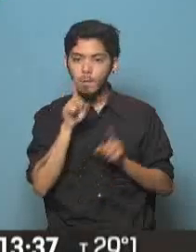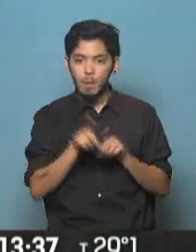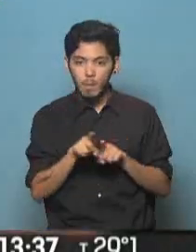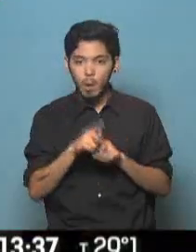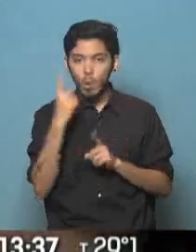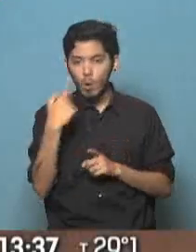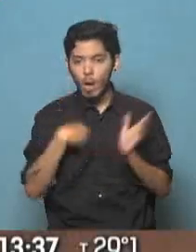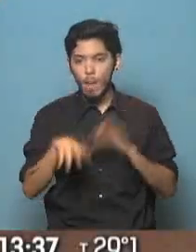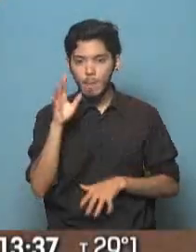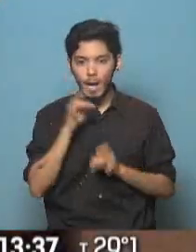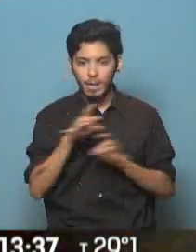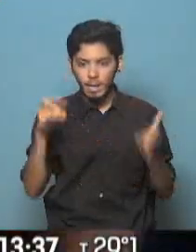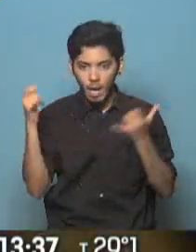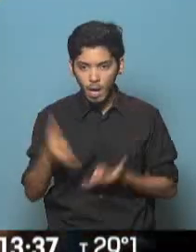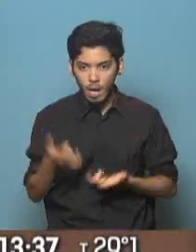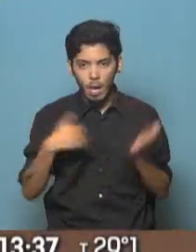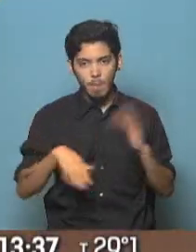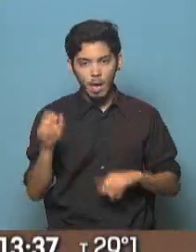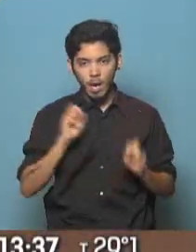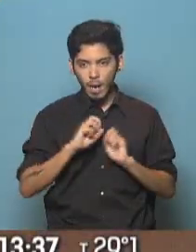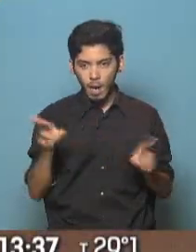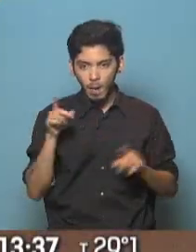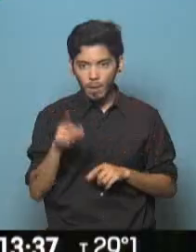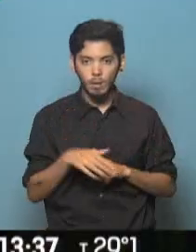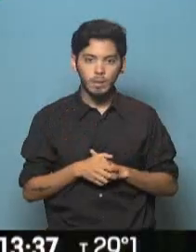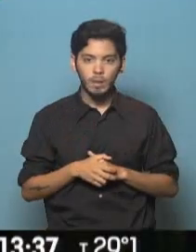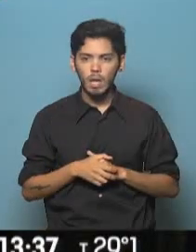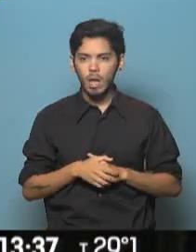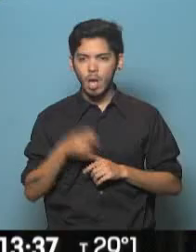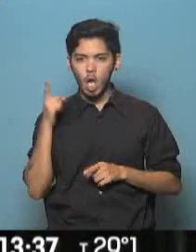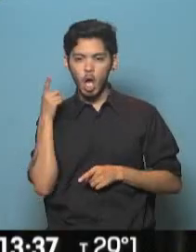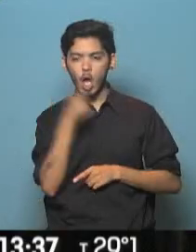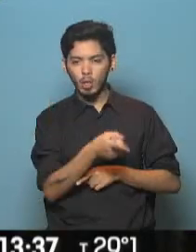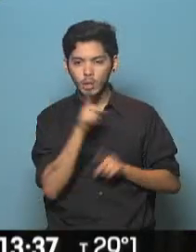más cancerígenas, una de las más violentas. En repudio a esta situación,